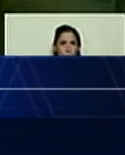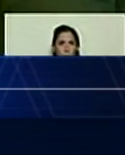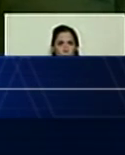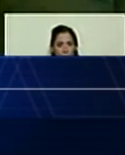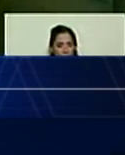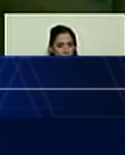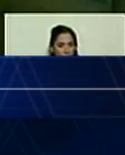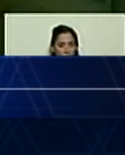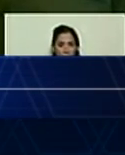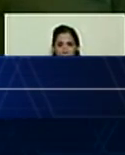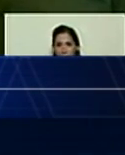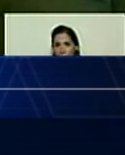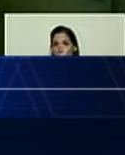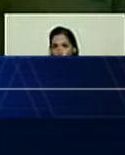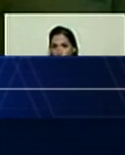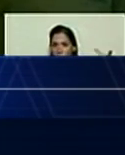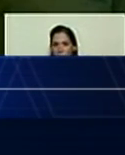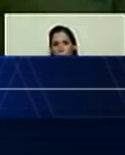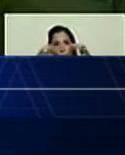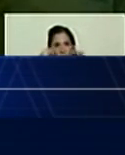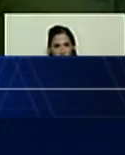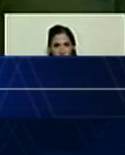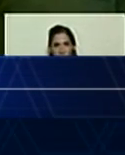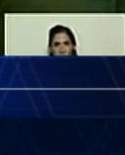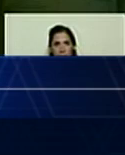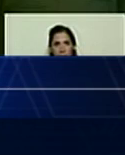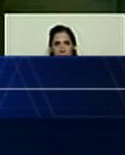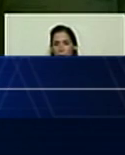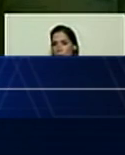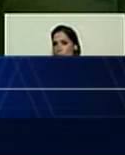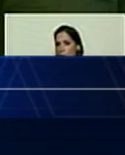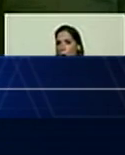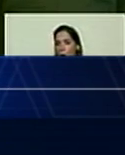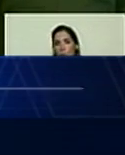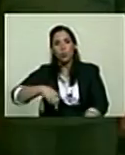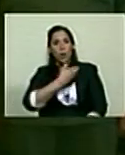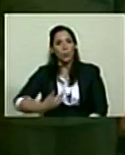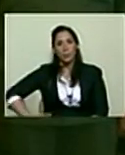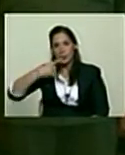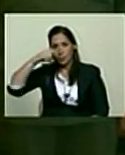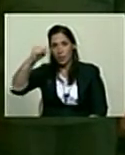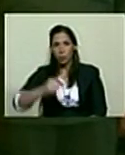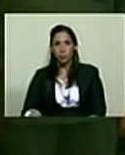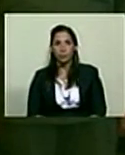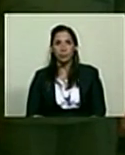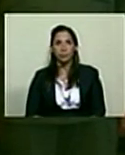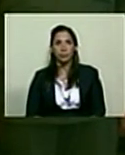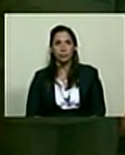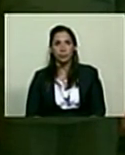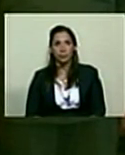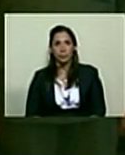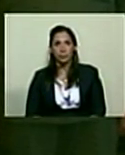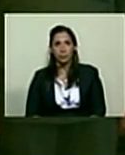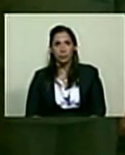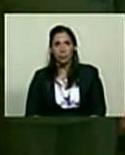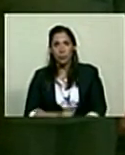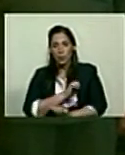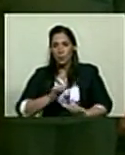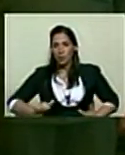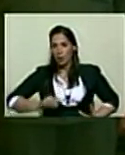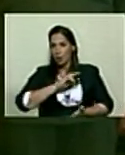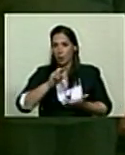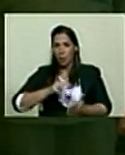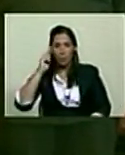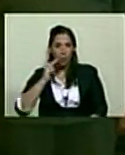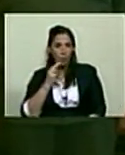un comunicado oficial ordenado por nuestro presidente y comandante en jefe de la Fuerza Armada Nacional Bolivariana a todo el